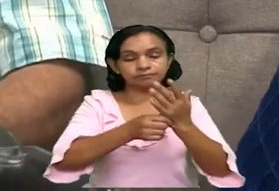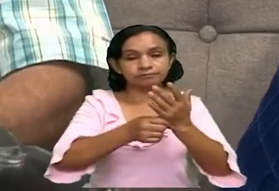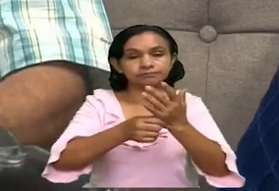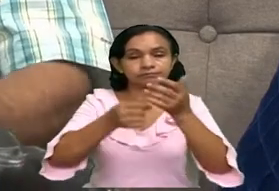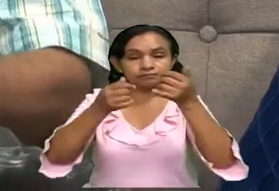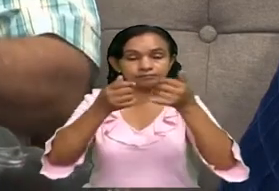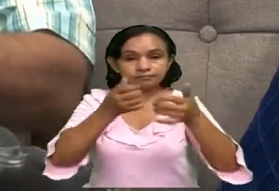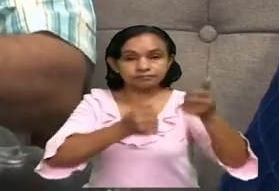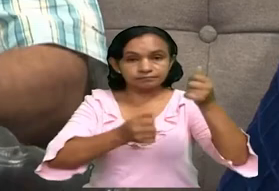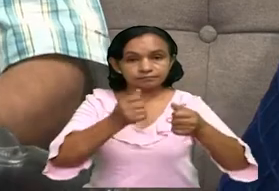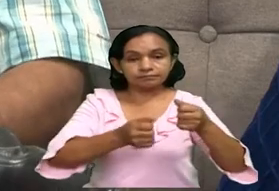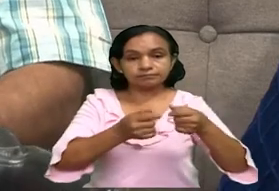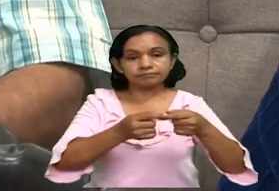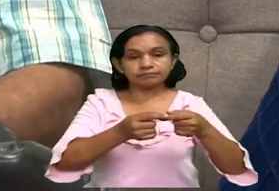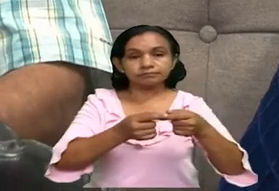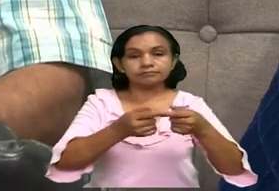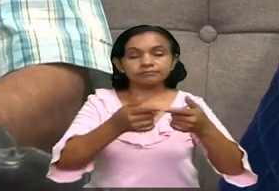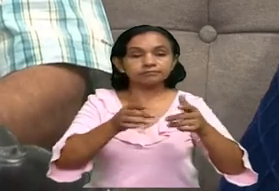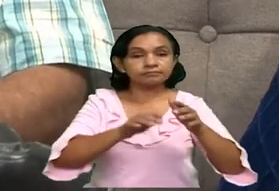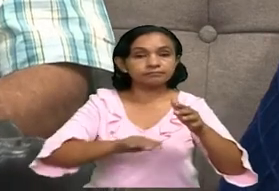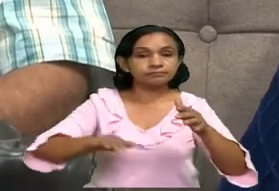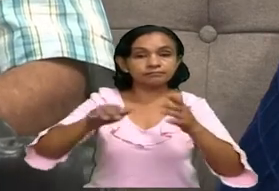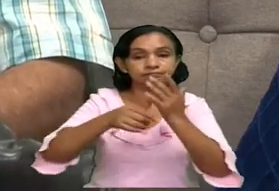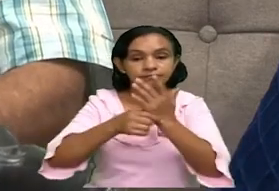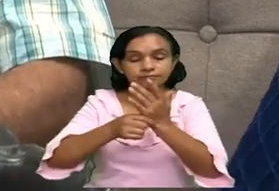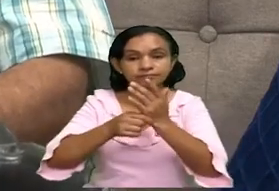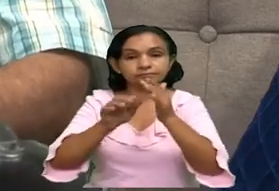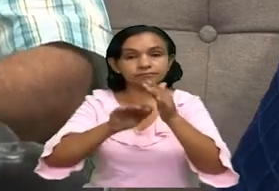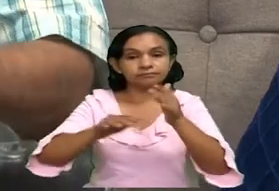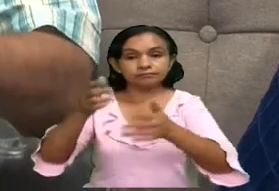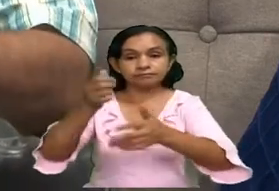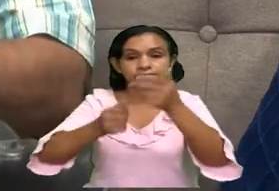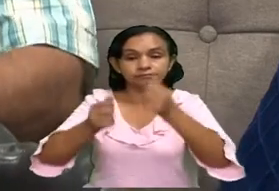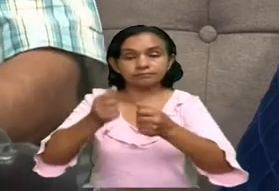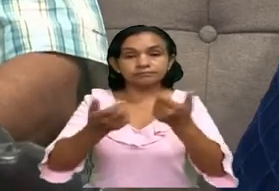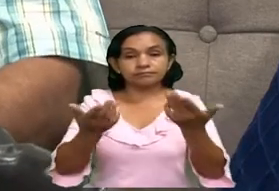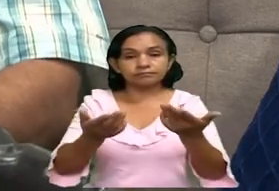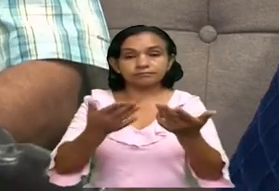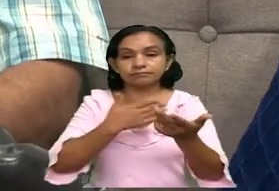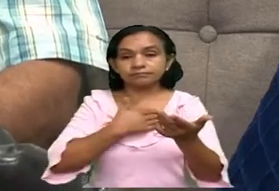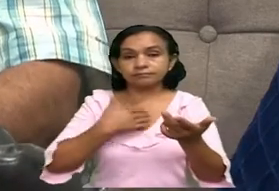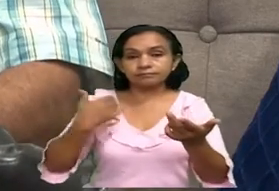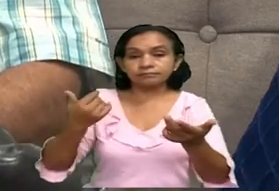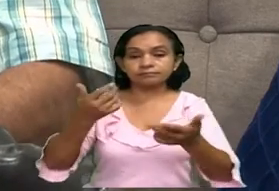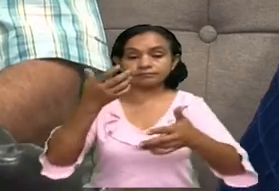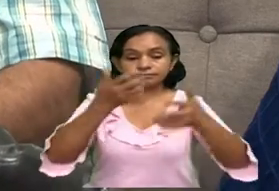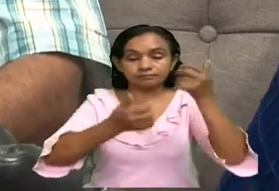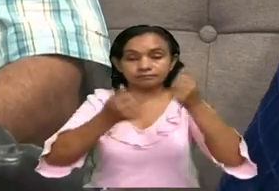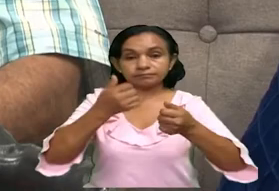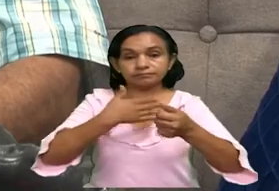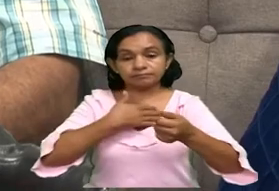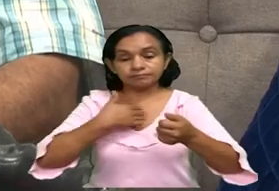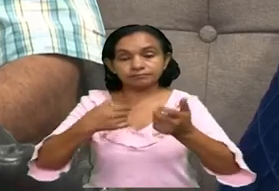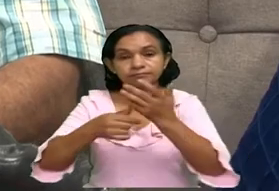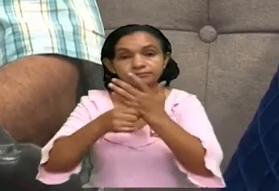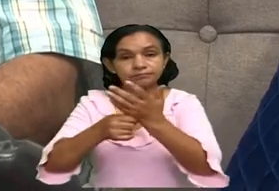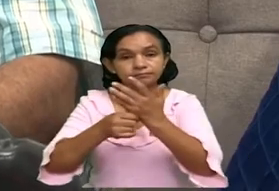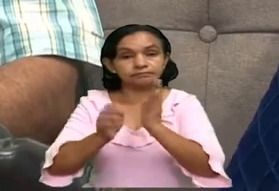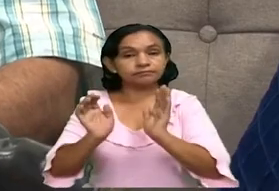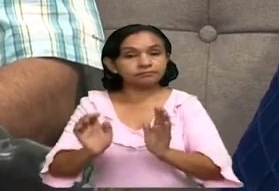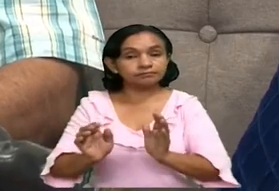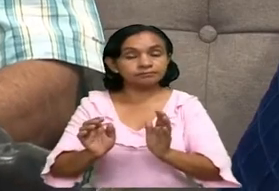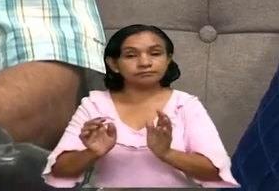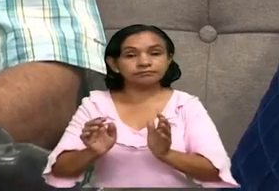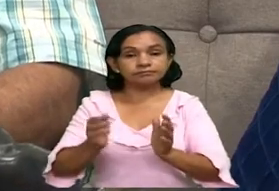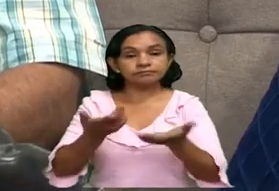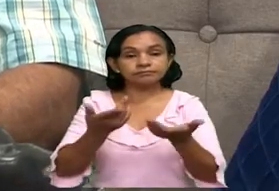costos, incrementar volúmenes de producción, mejorar la calidad de la producción, mejorar nuestros sistemas